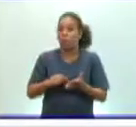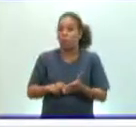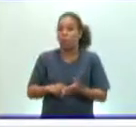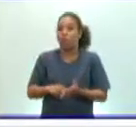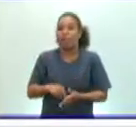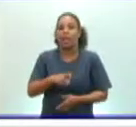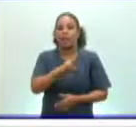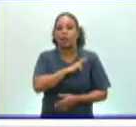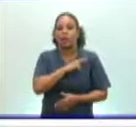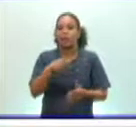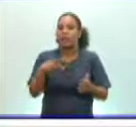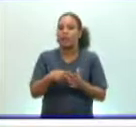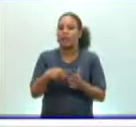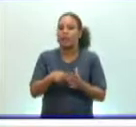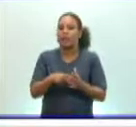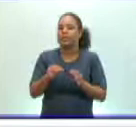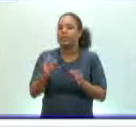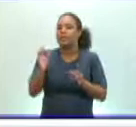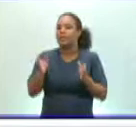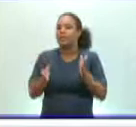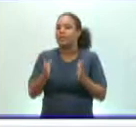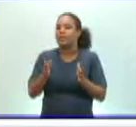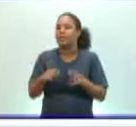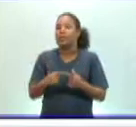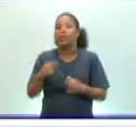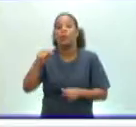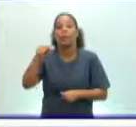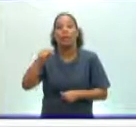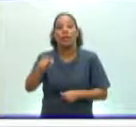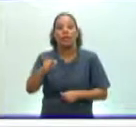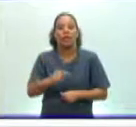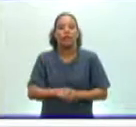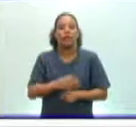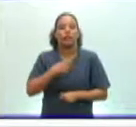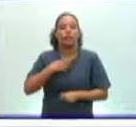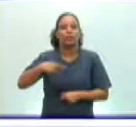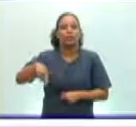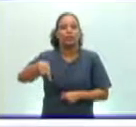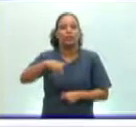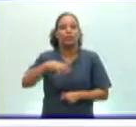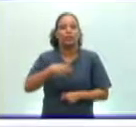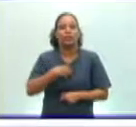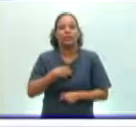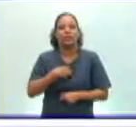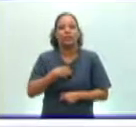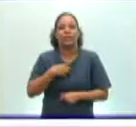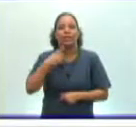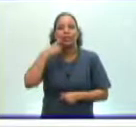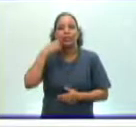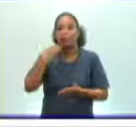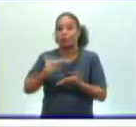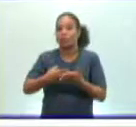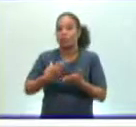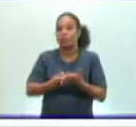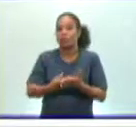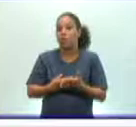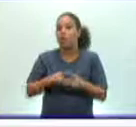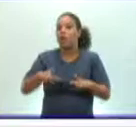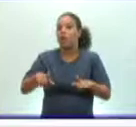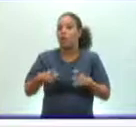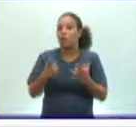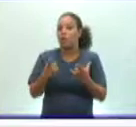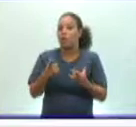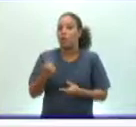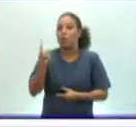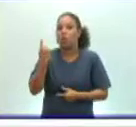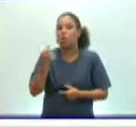razones entre segmentos. Pero para ello, ustedes tienen que verificar que cumple una de